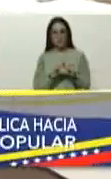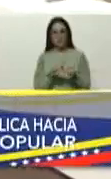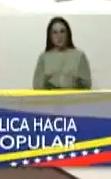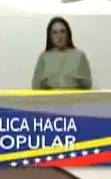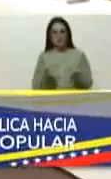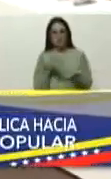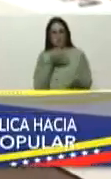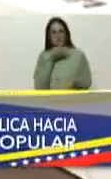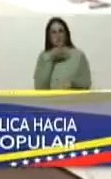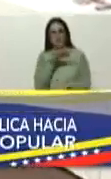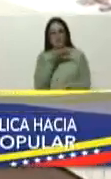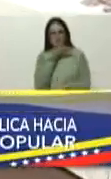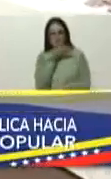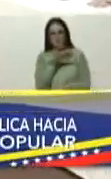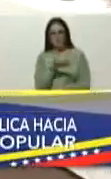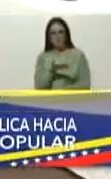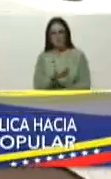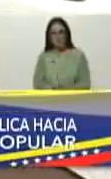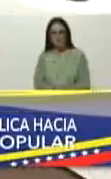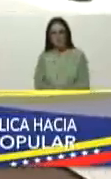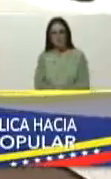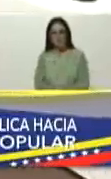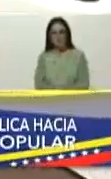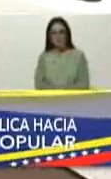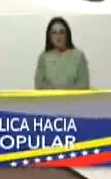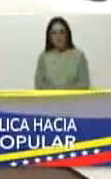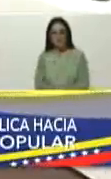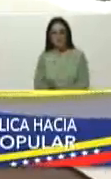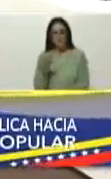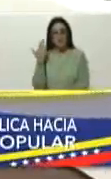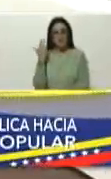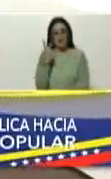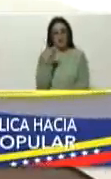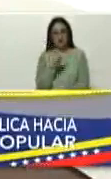embellecido, y que hace 2 semanas